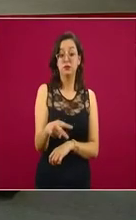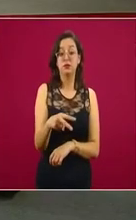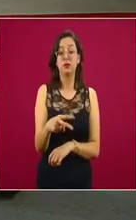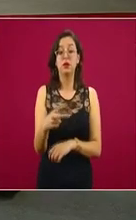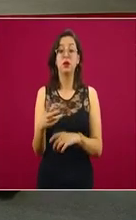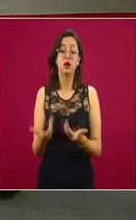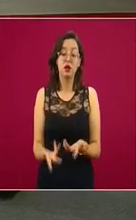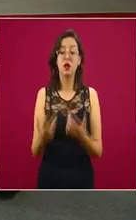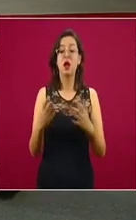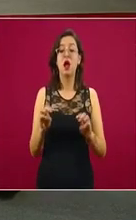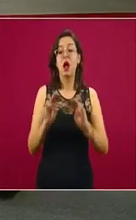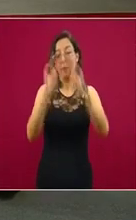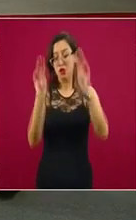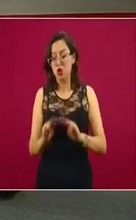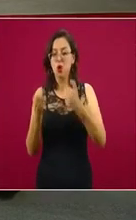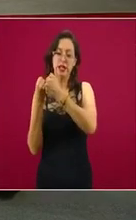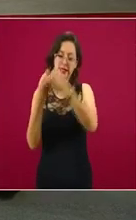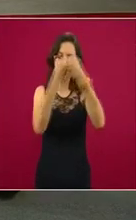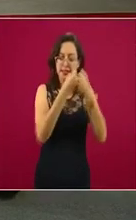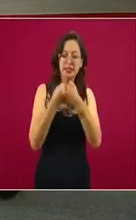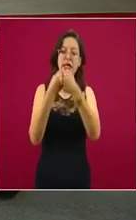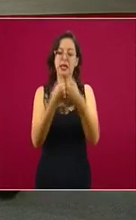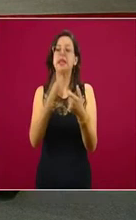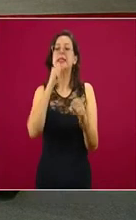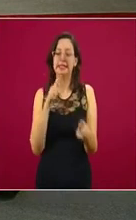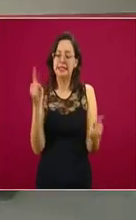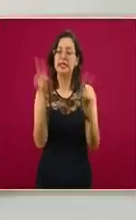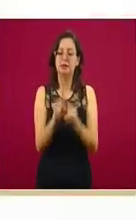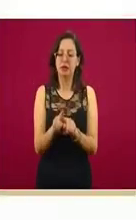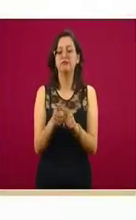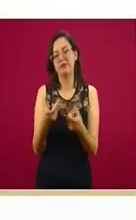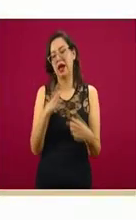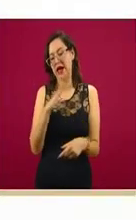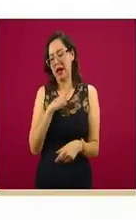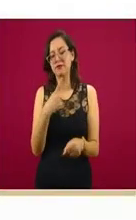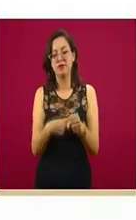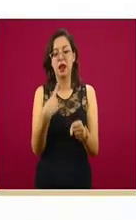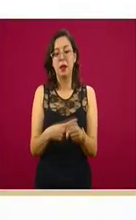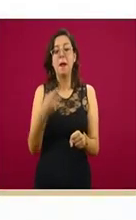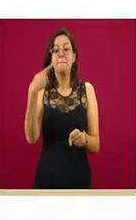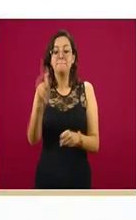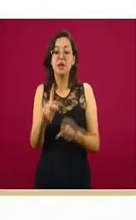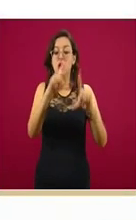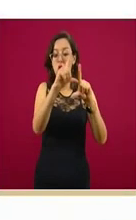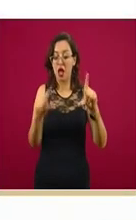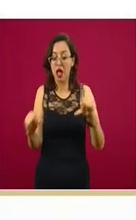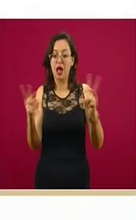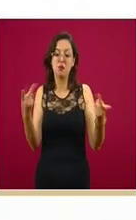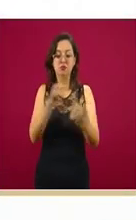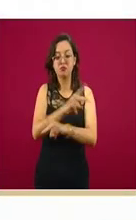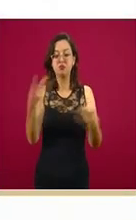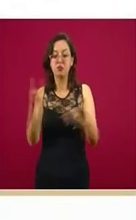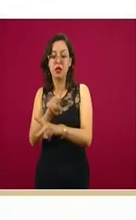zona conurbada, en el Valle de México, tienen también actividad importante, pero el orden ya cambia y vemos a la